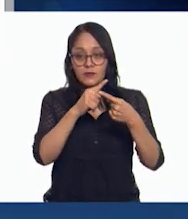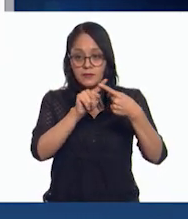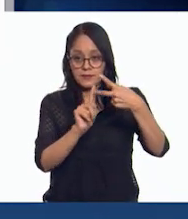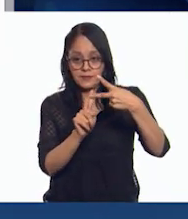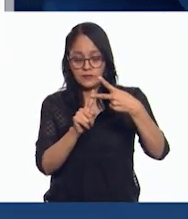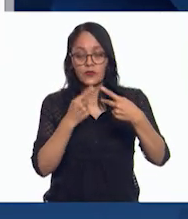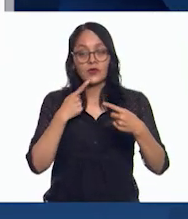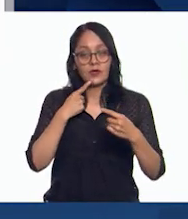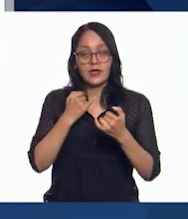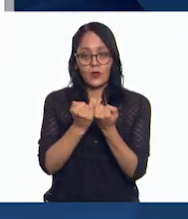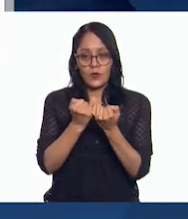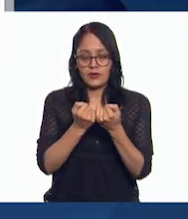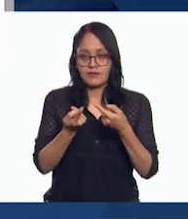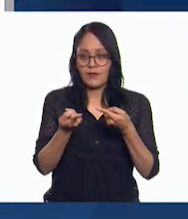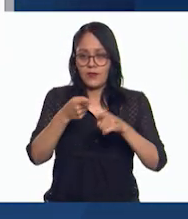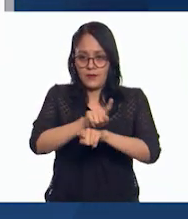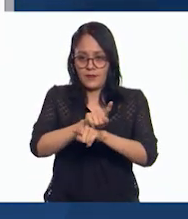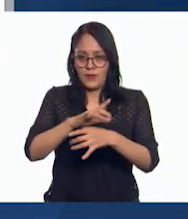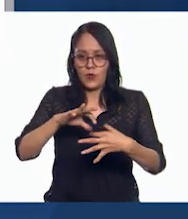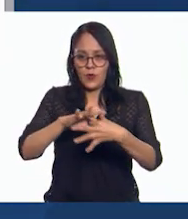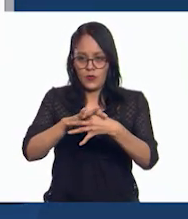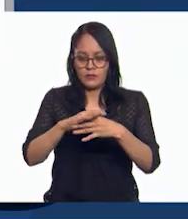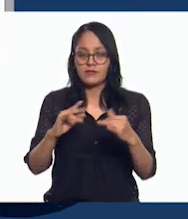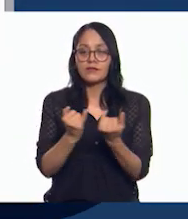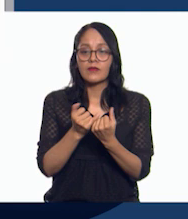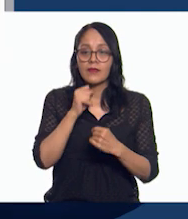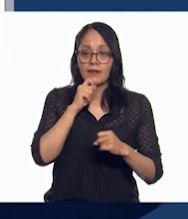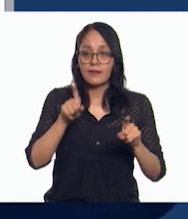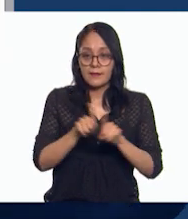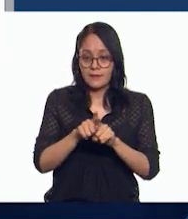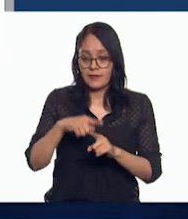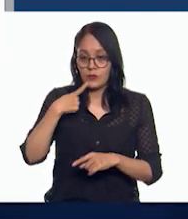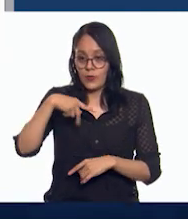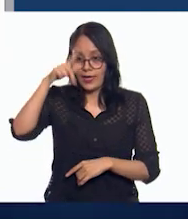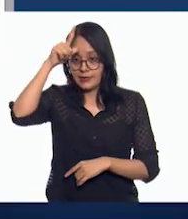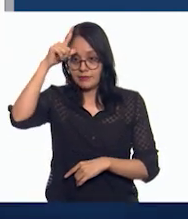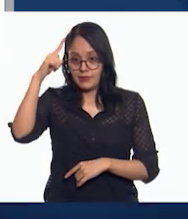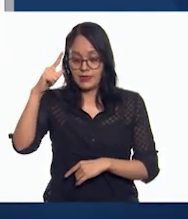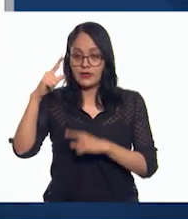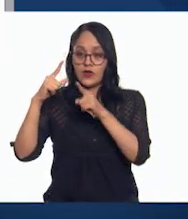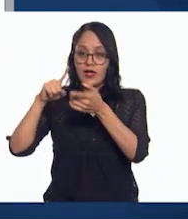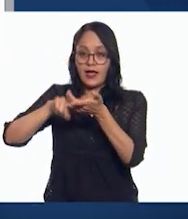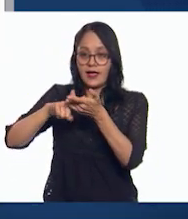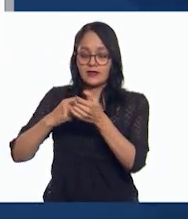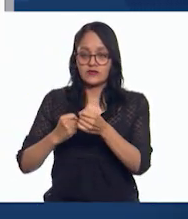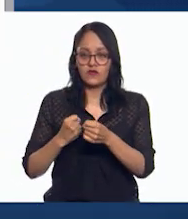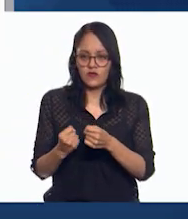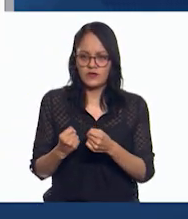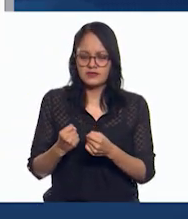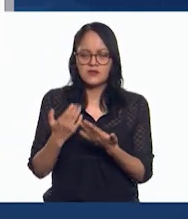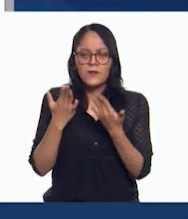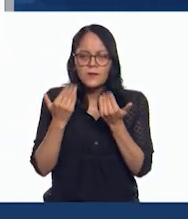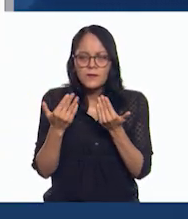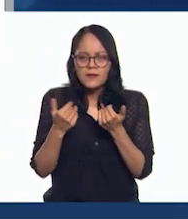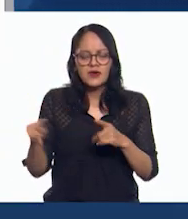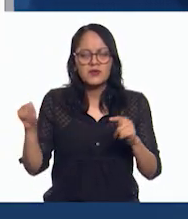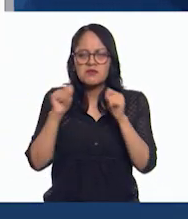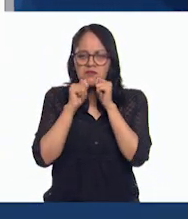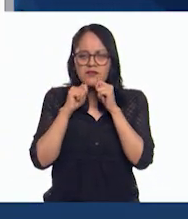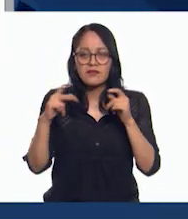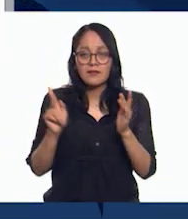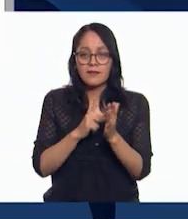hecho de presentarse mezclados, pero lo que viene al espíritu sin esfuerzo y a veces sin que uno lo espere, no lo hace